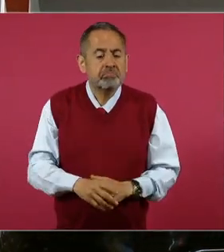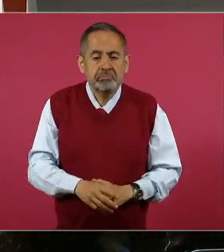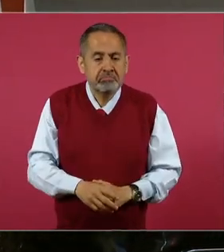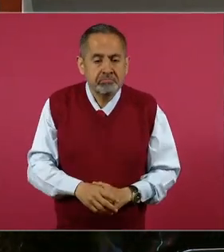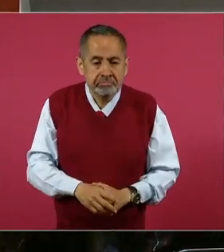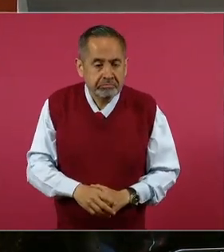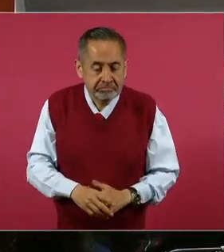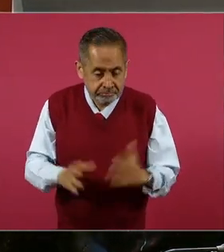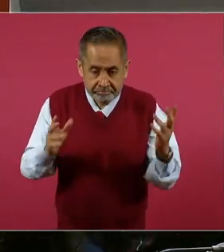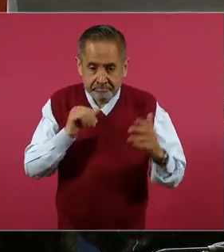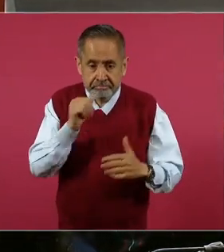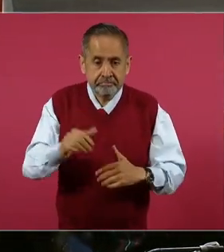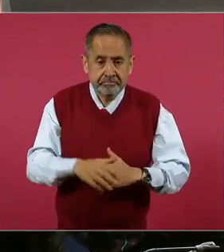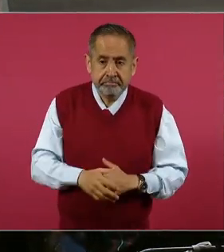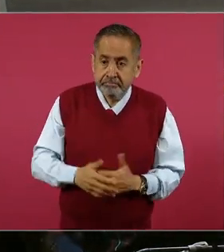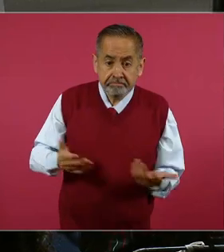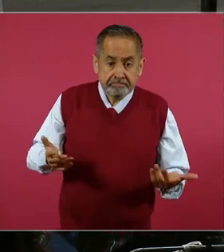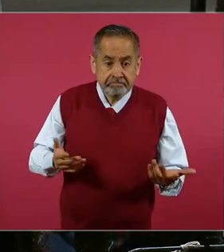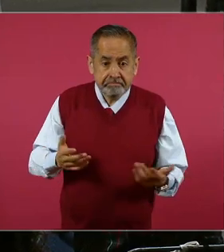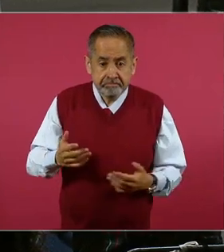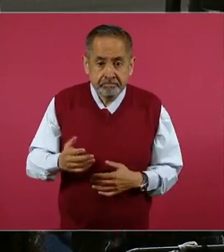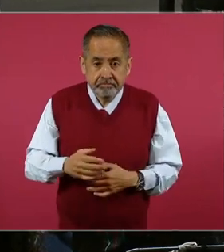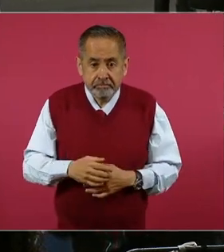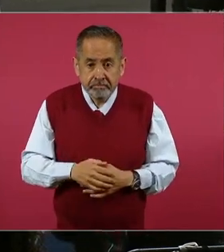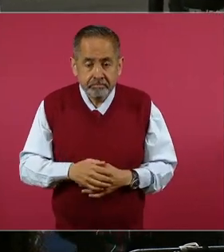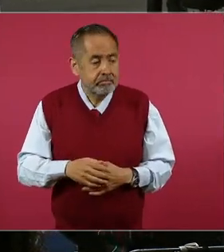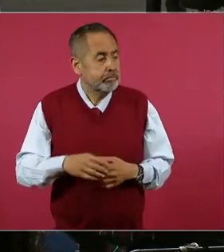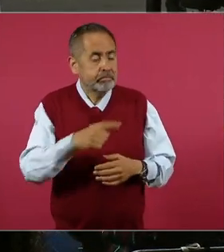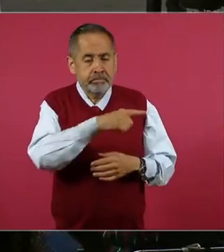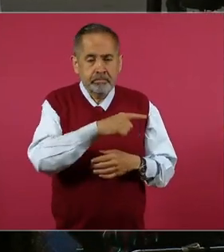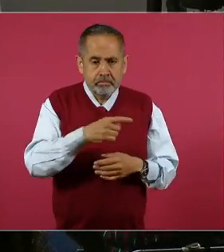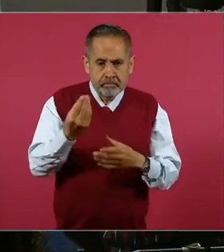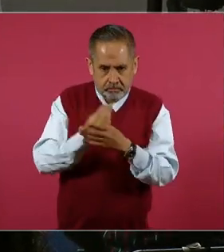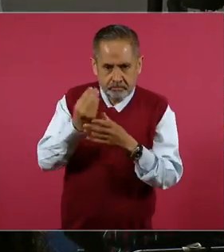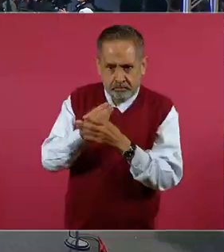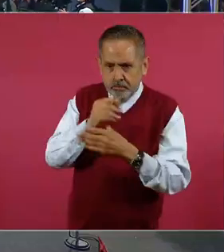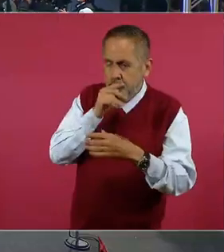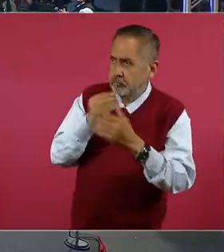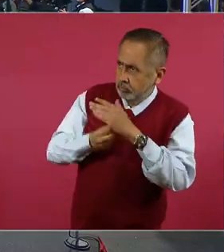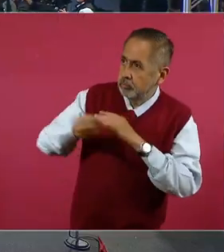la carta, pero no solo eso, la filtraron,